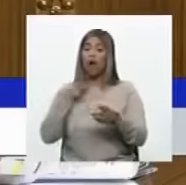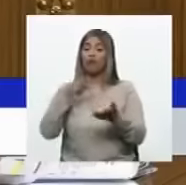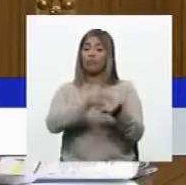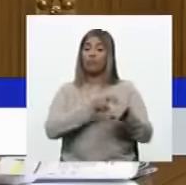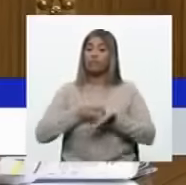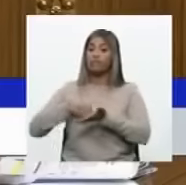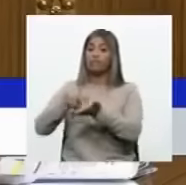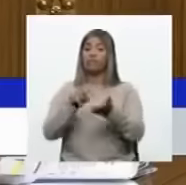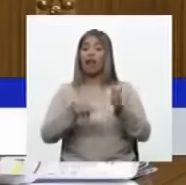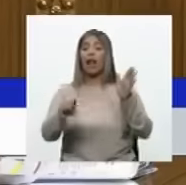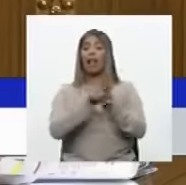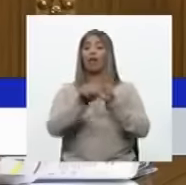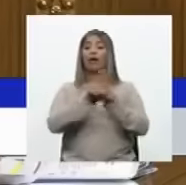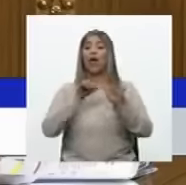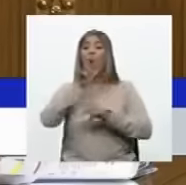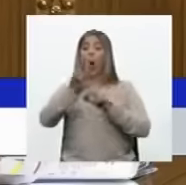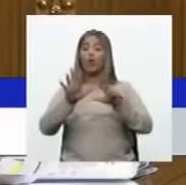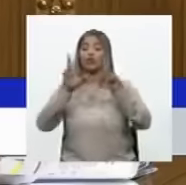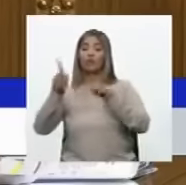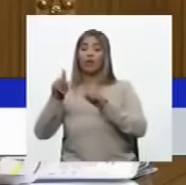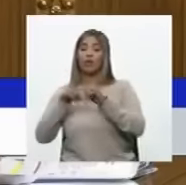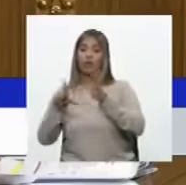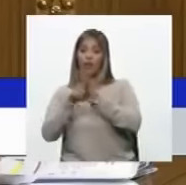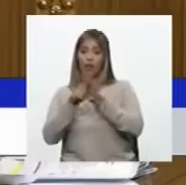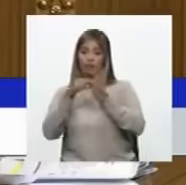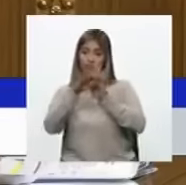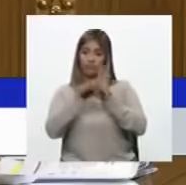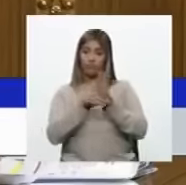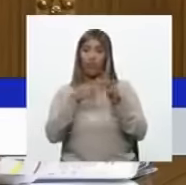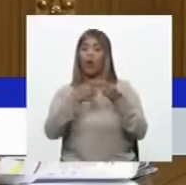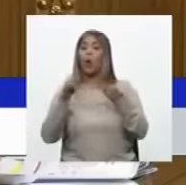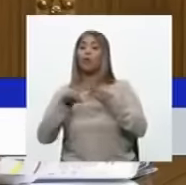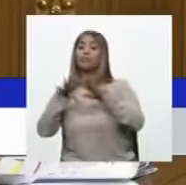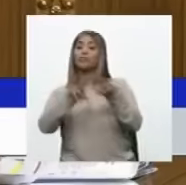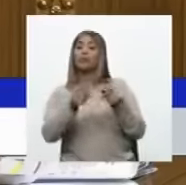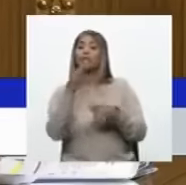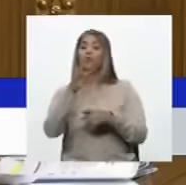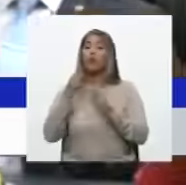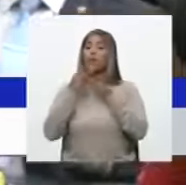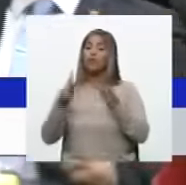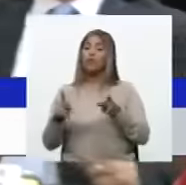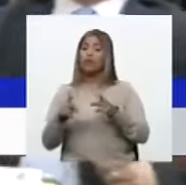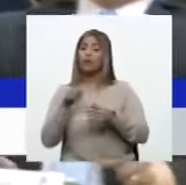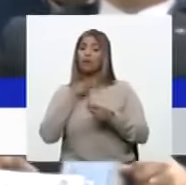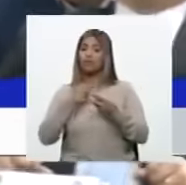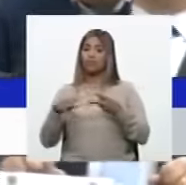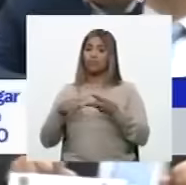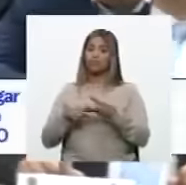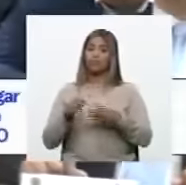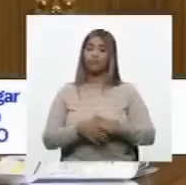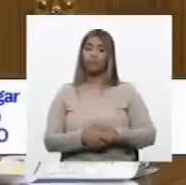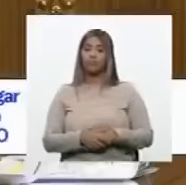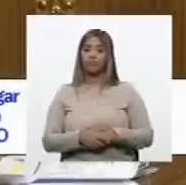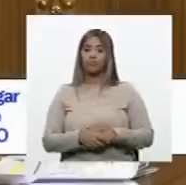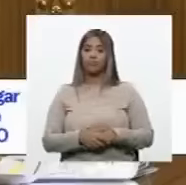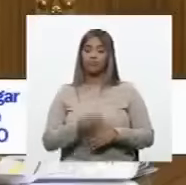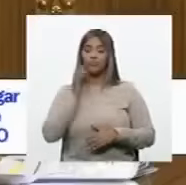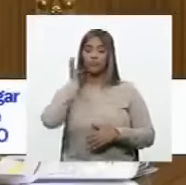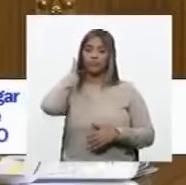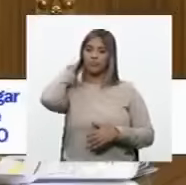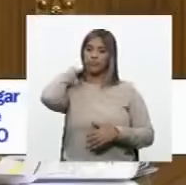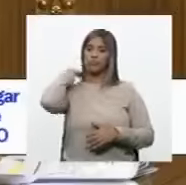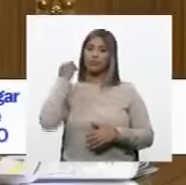la Ley Orgánica contra la Delincuencia Organizada y Financiamiento del Terrorismo. Usurpación de funciones públicas, Código Penal vigente de